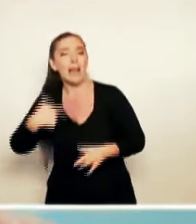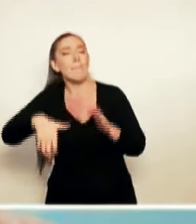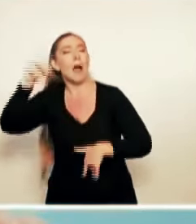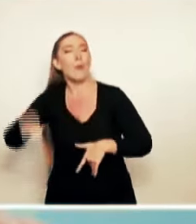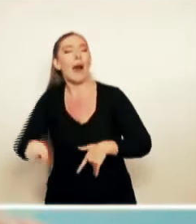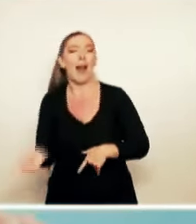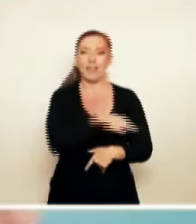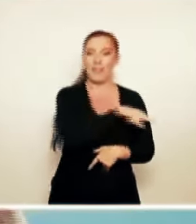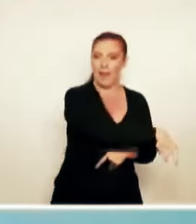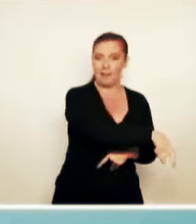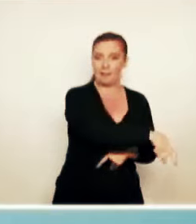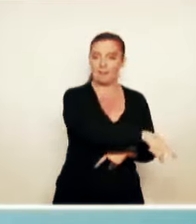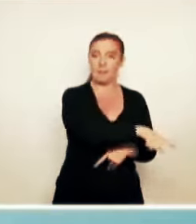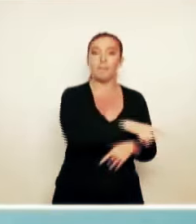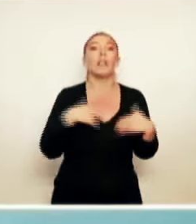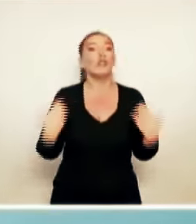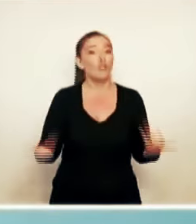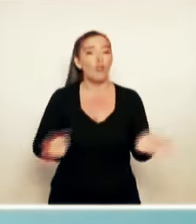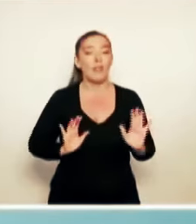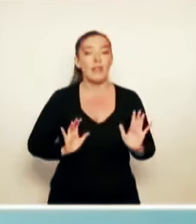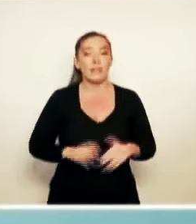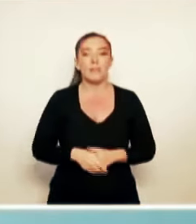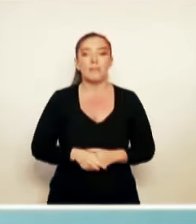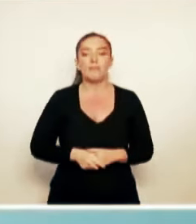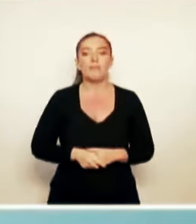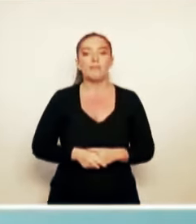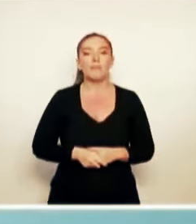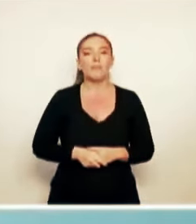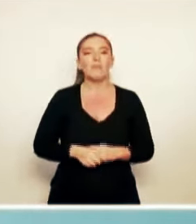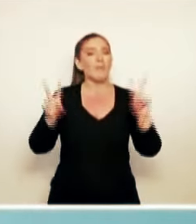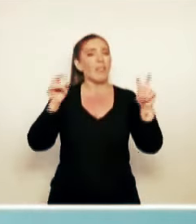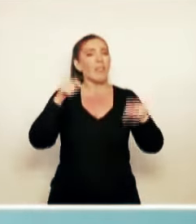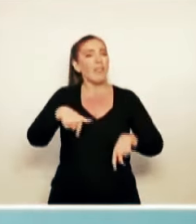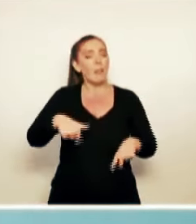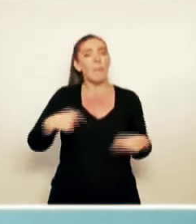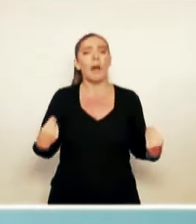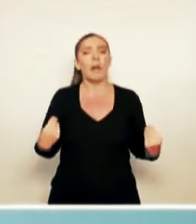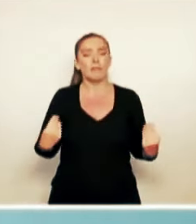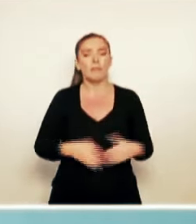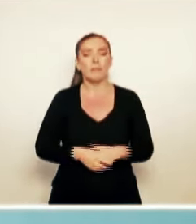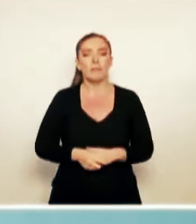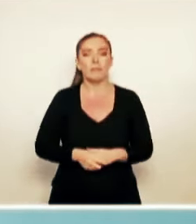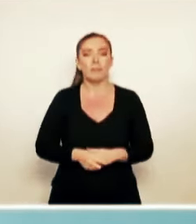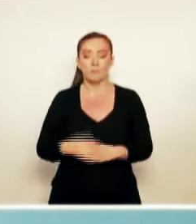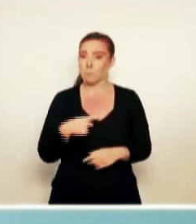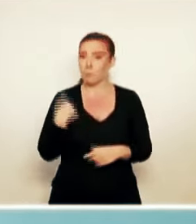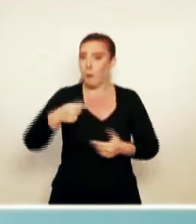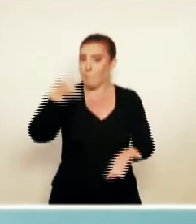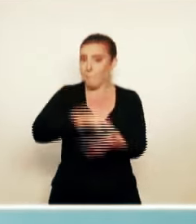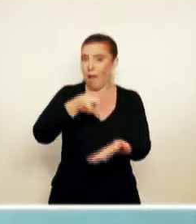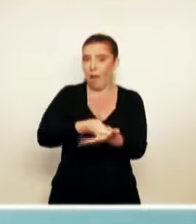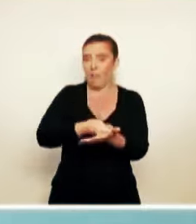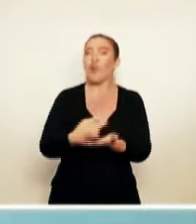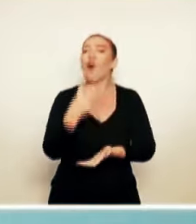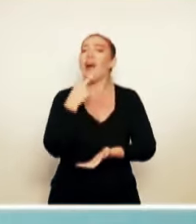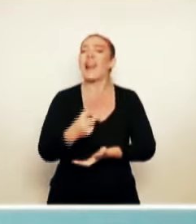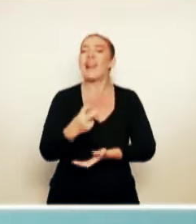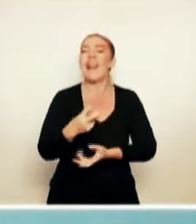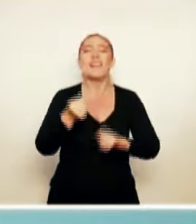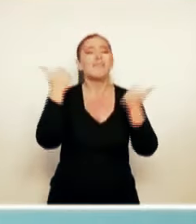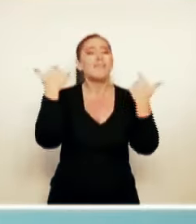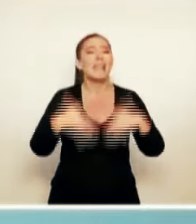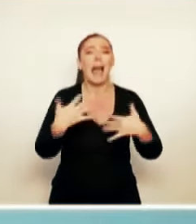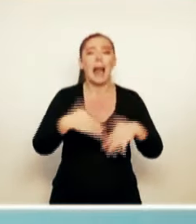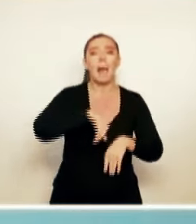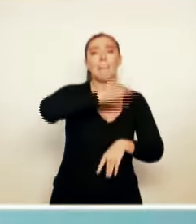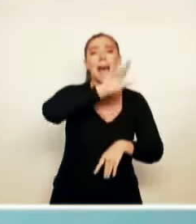barata. Entonces, ¿cuál es el tema acá? Que estamos pagando una energía mucho más cara